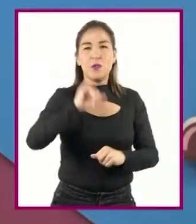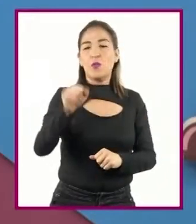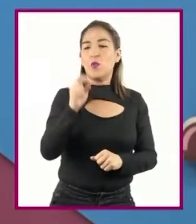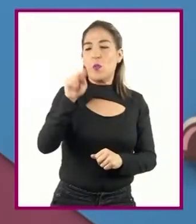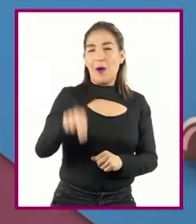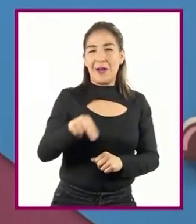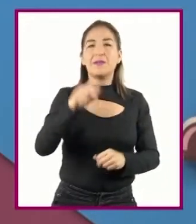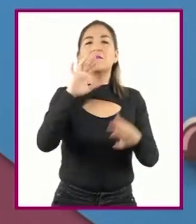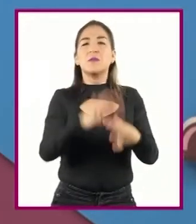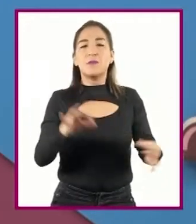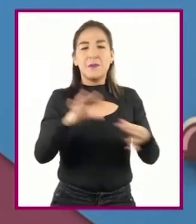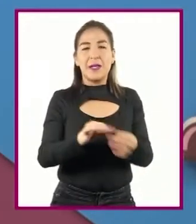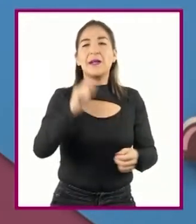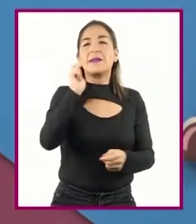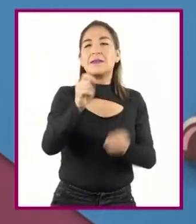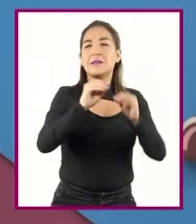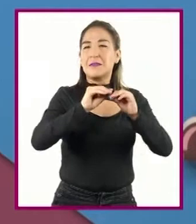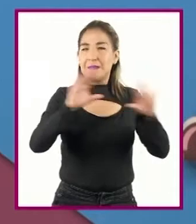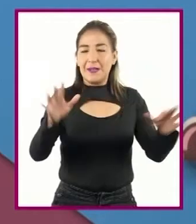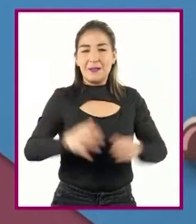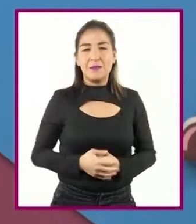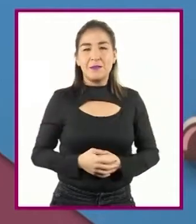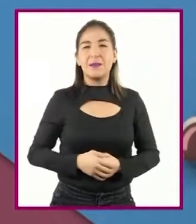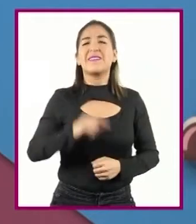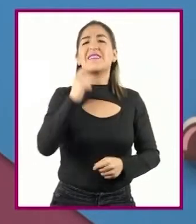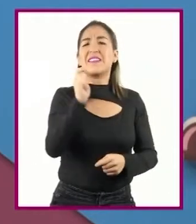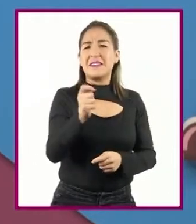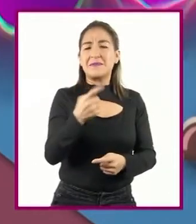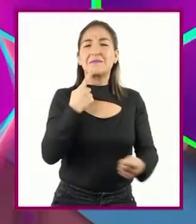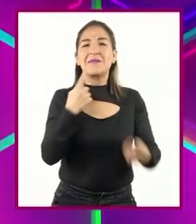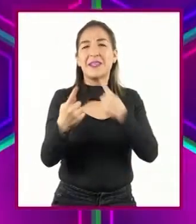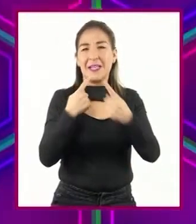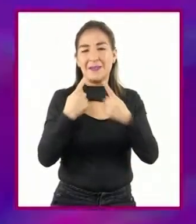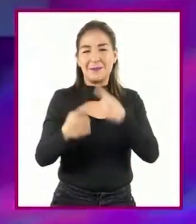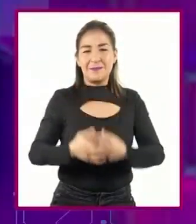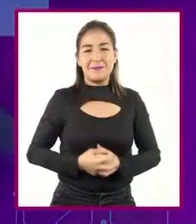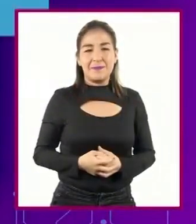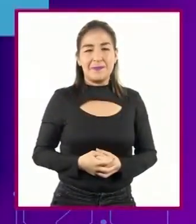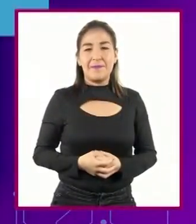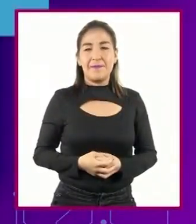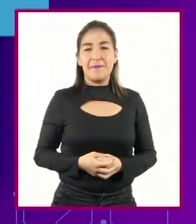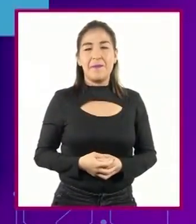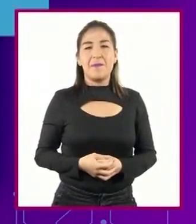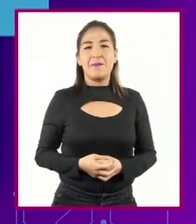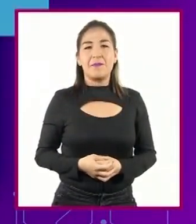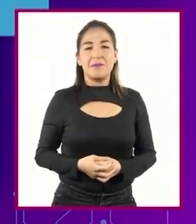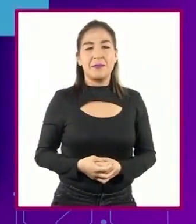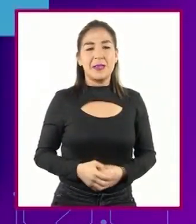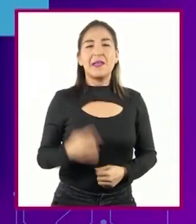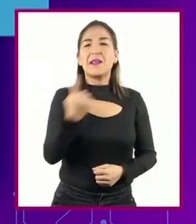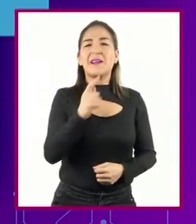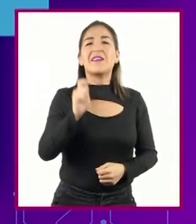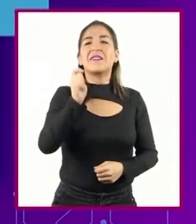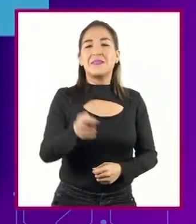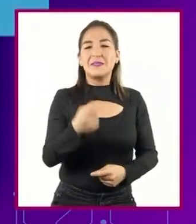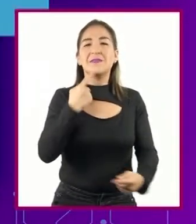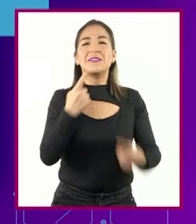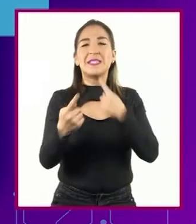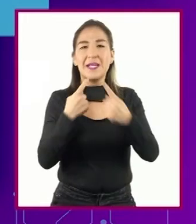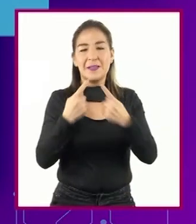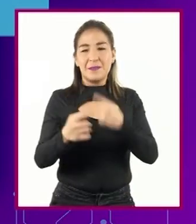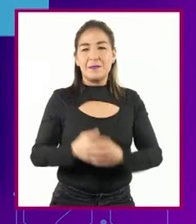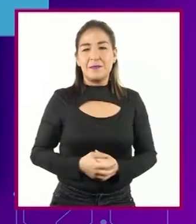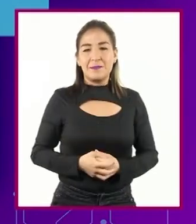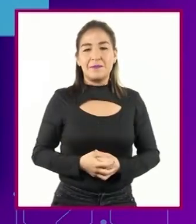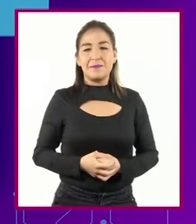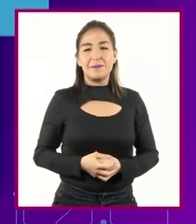Rodríguez nos explica claramente qué es el diálogo. ¿Qué es el diálogo?